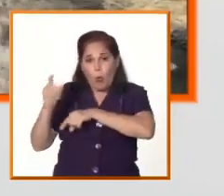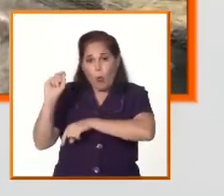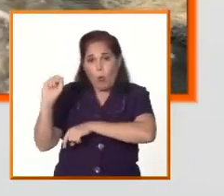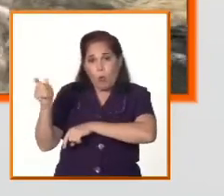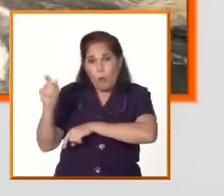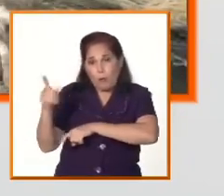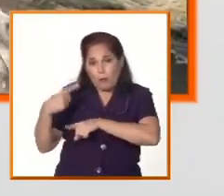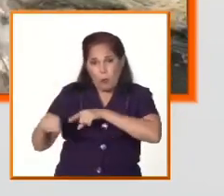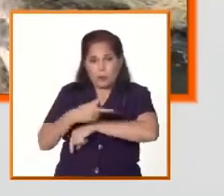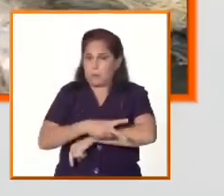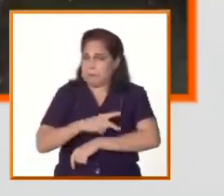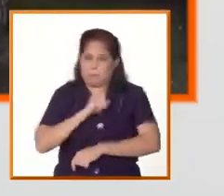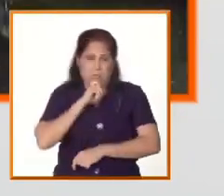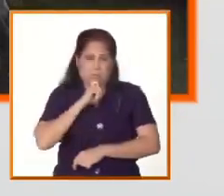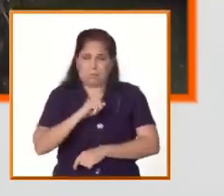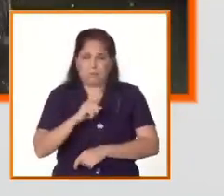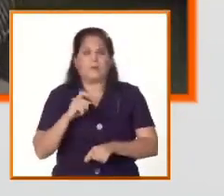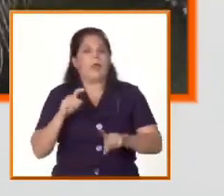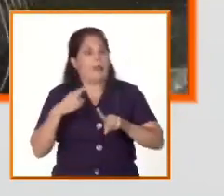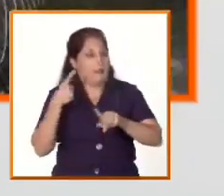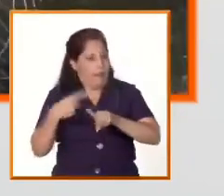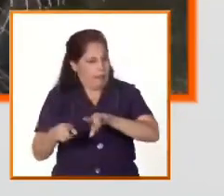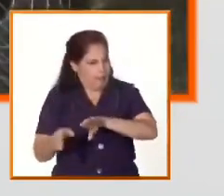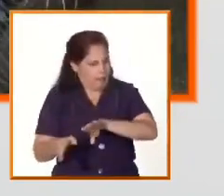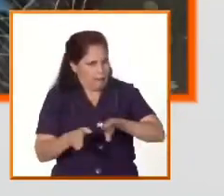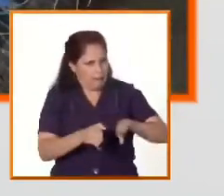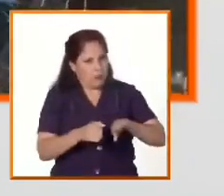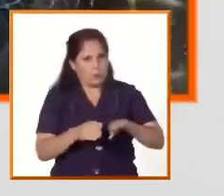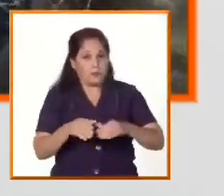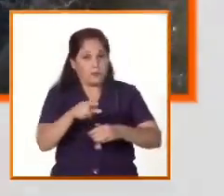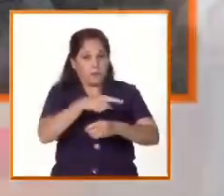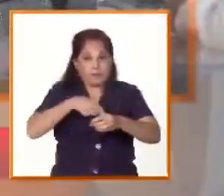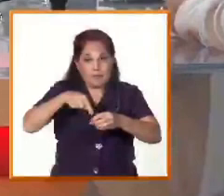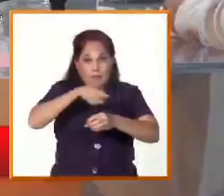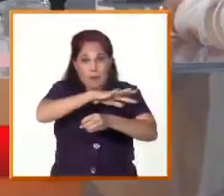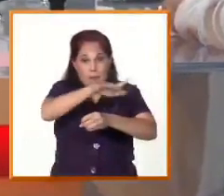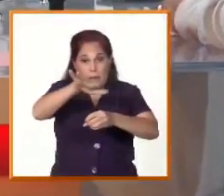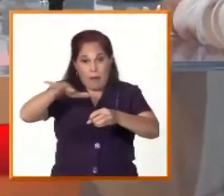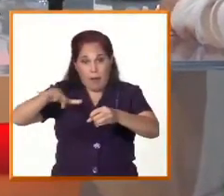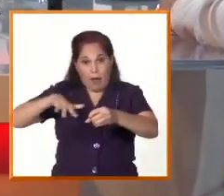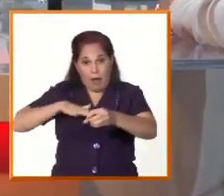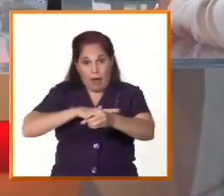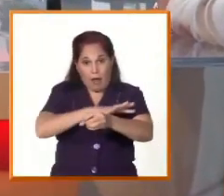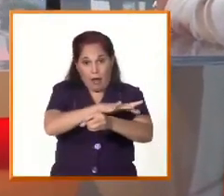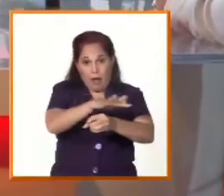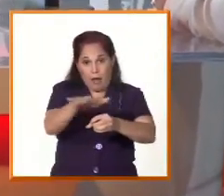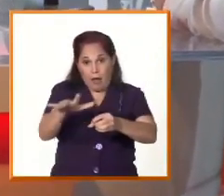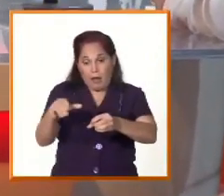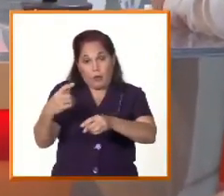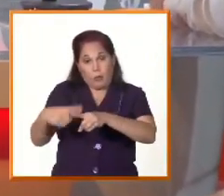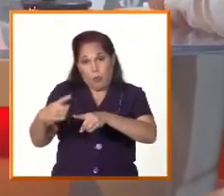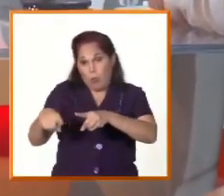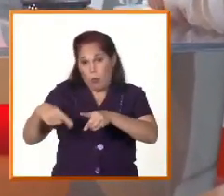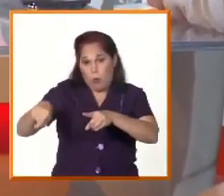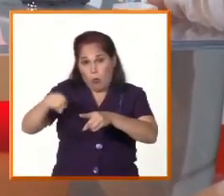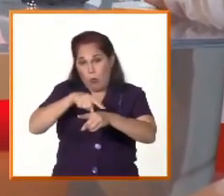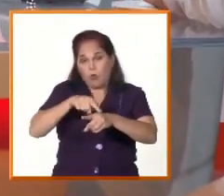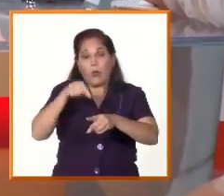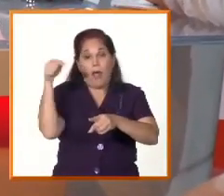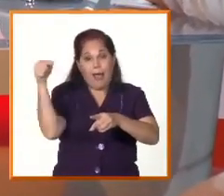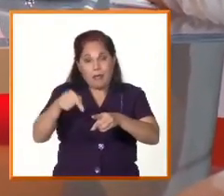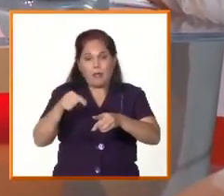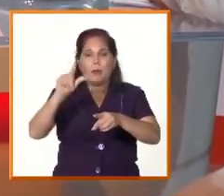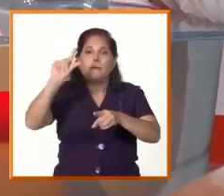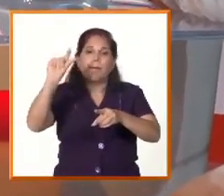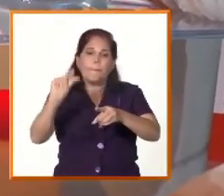Bueno qué pasa con nuestra plataforma como usted también lo mencionaba al igual que el resto de los mares Presenta una